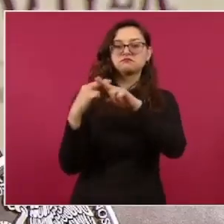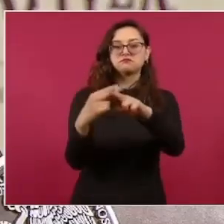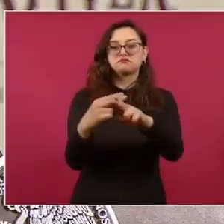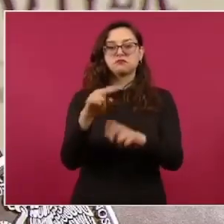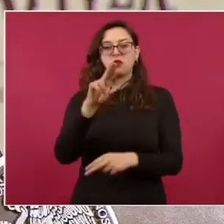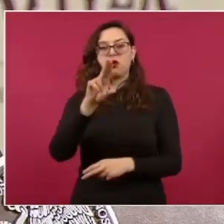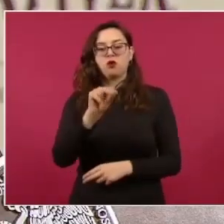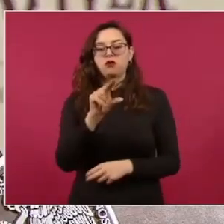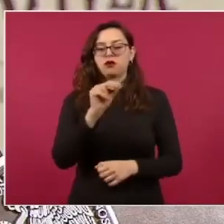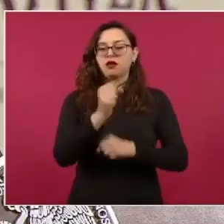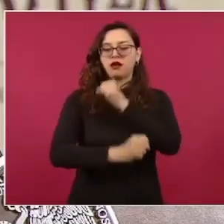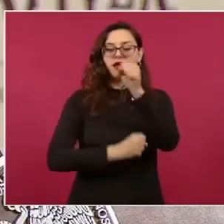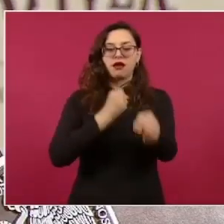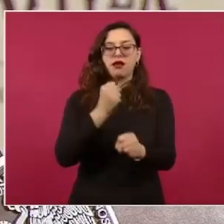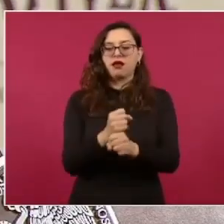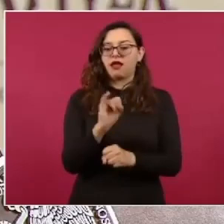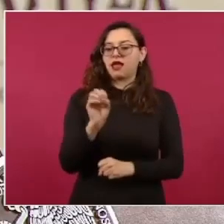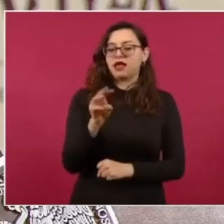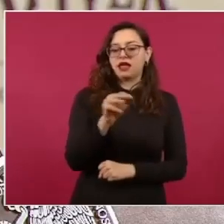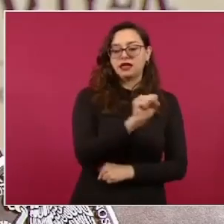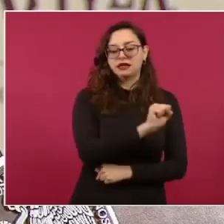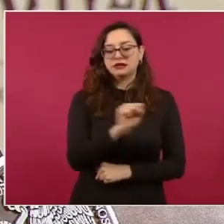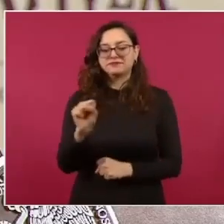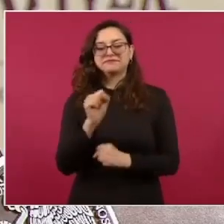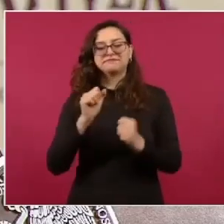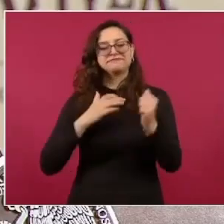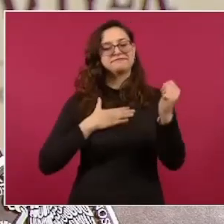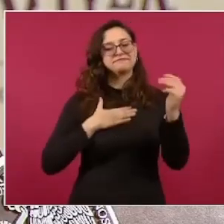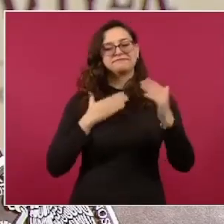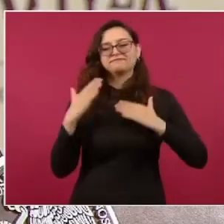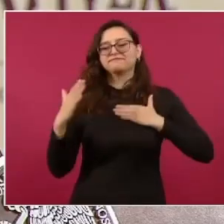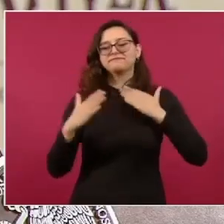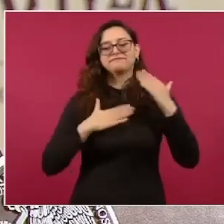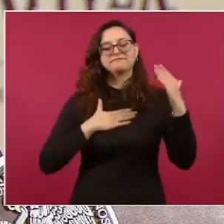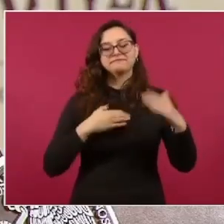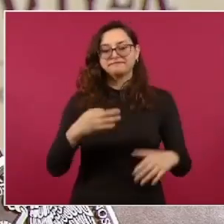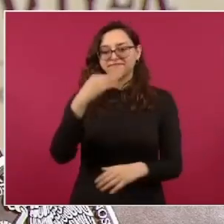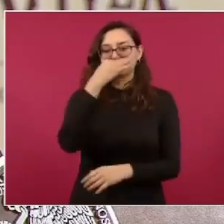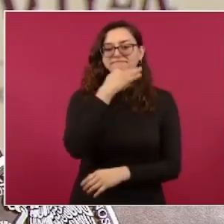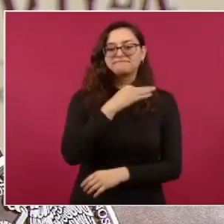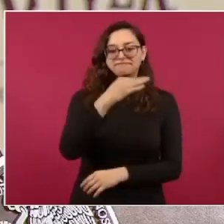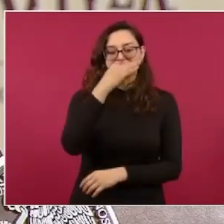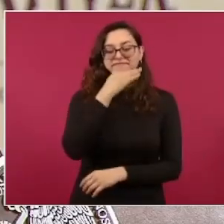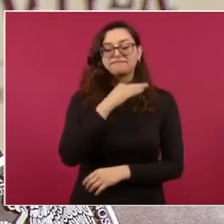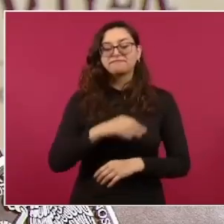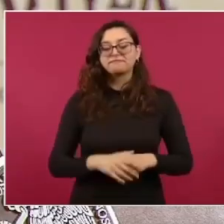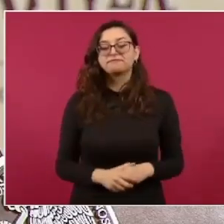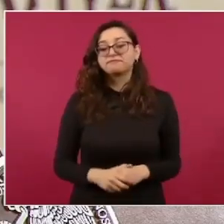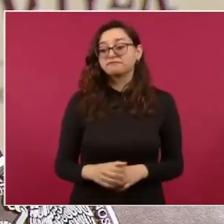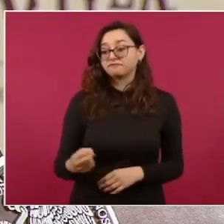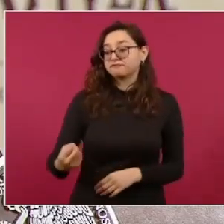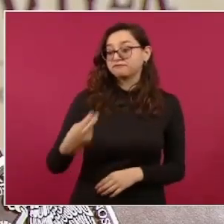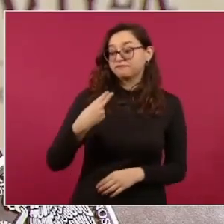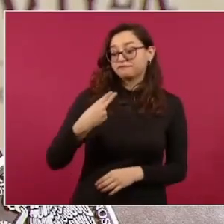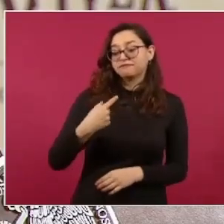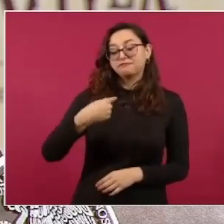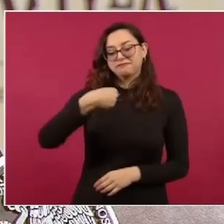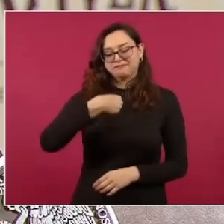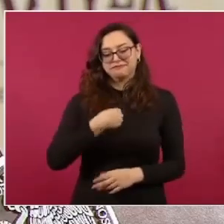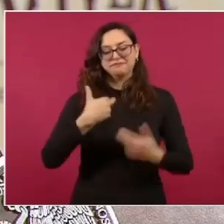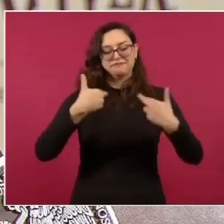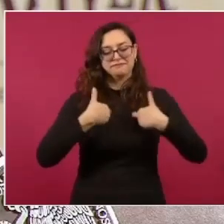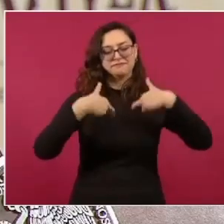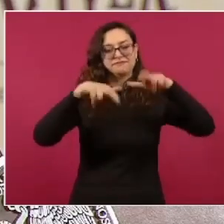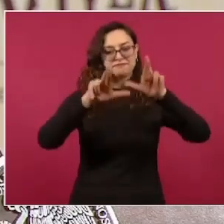Instituto Mexicano del Seguro Social. Acudo como representante de los trabajadores ante el